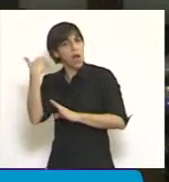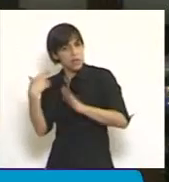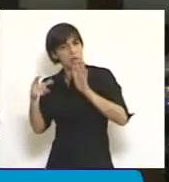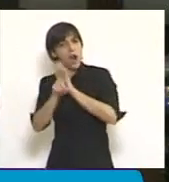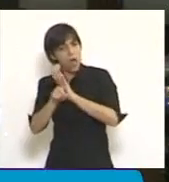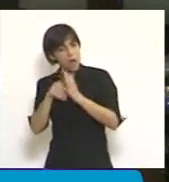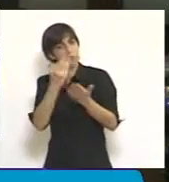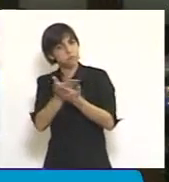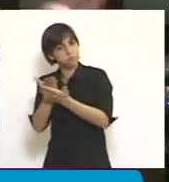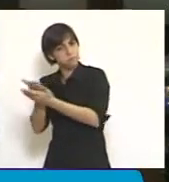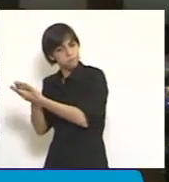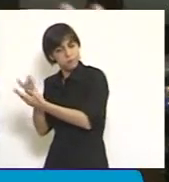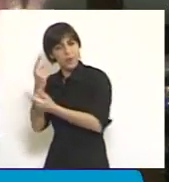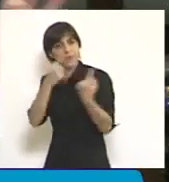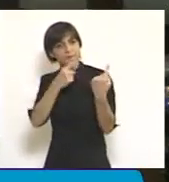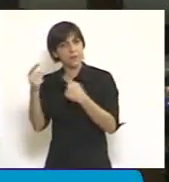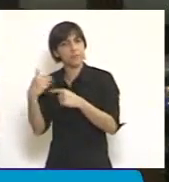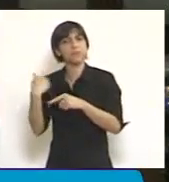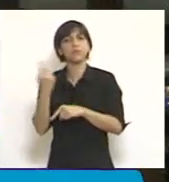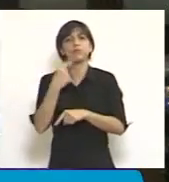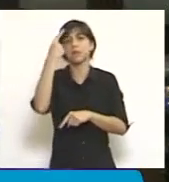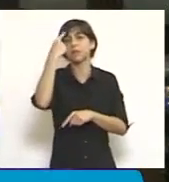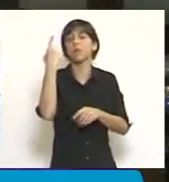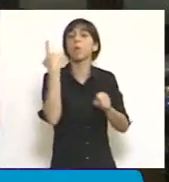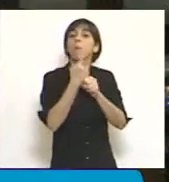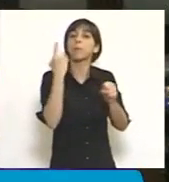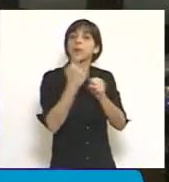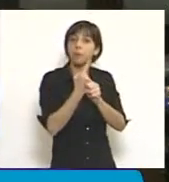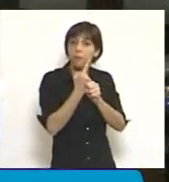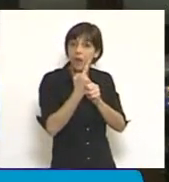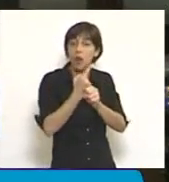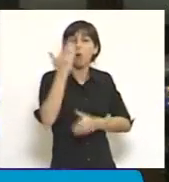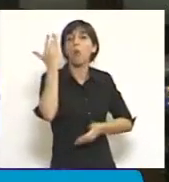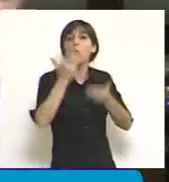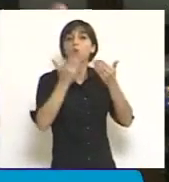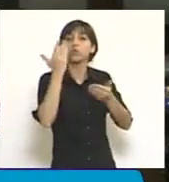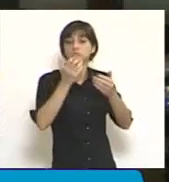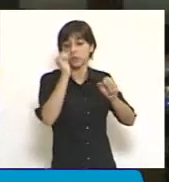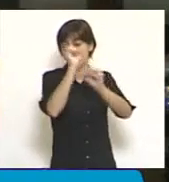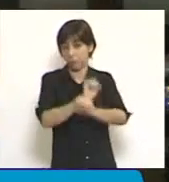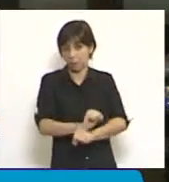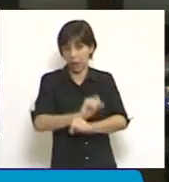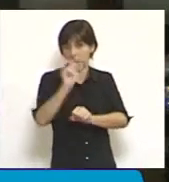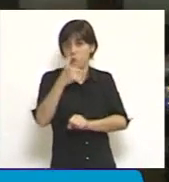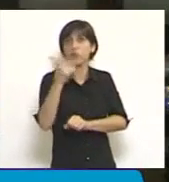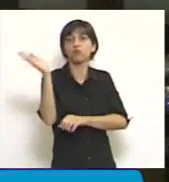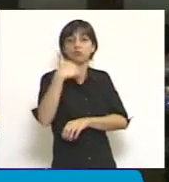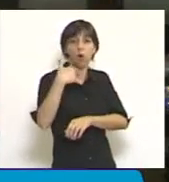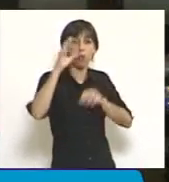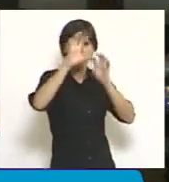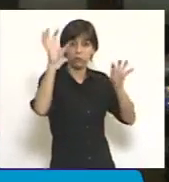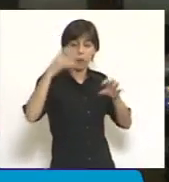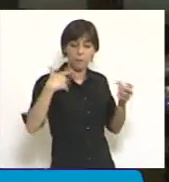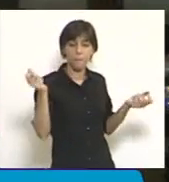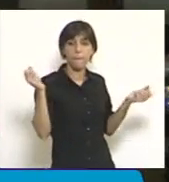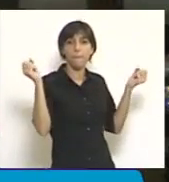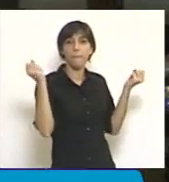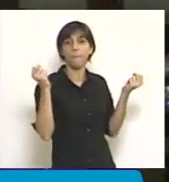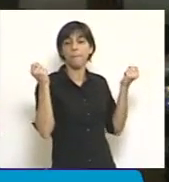el de organización, no es posible votarlo a favor. Es más, lo correcto hubiera sido, como hemos